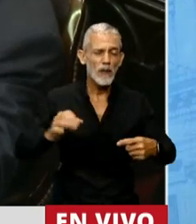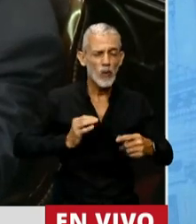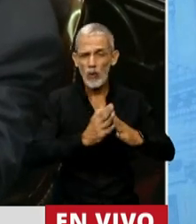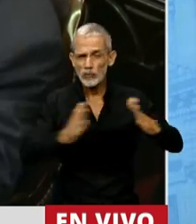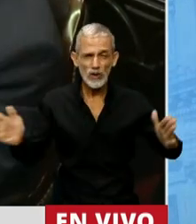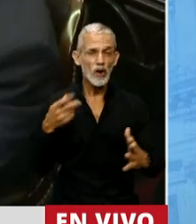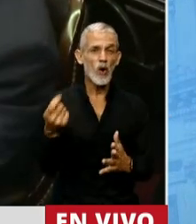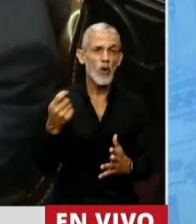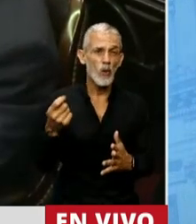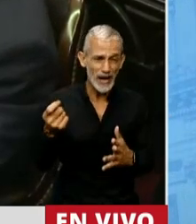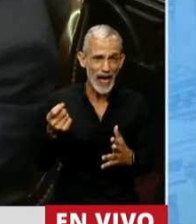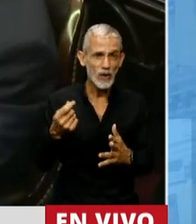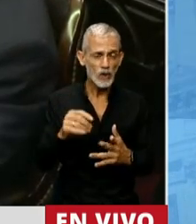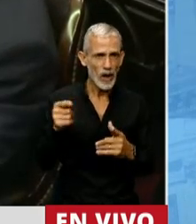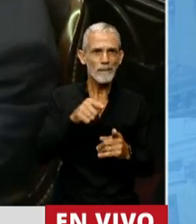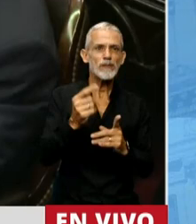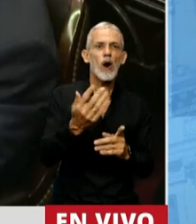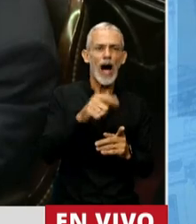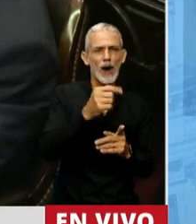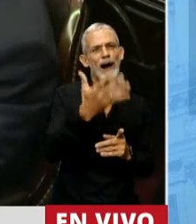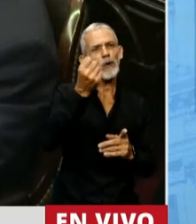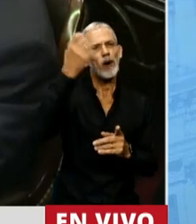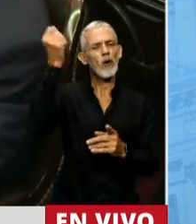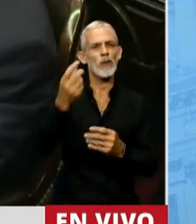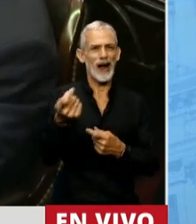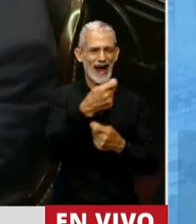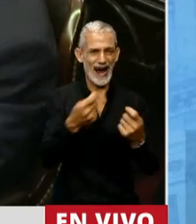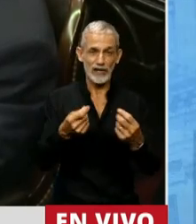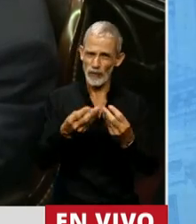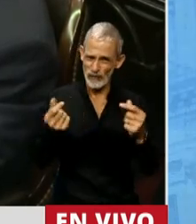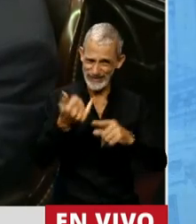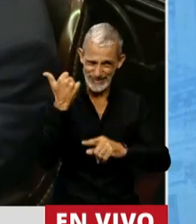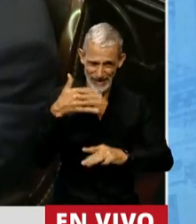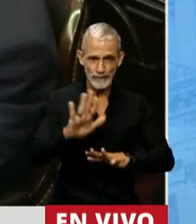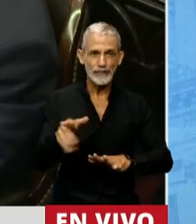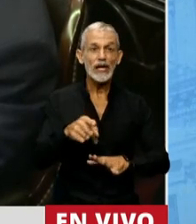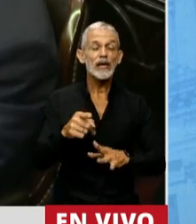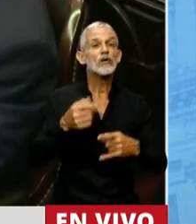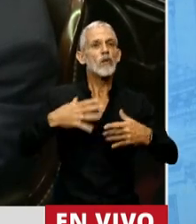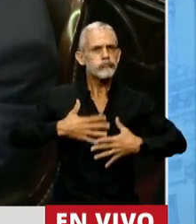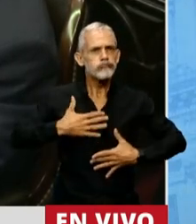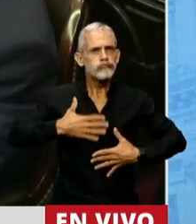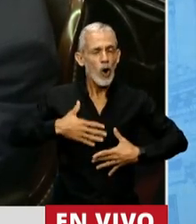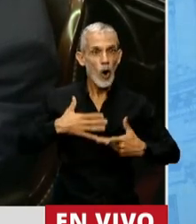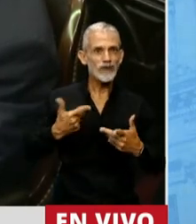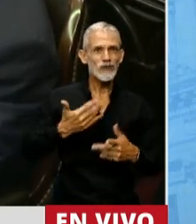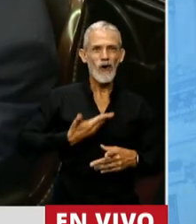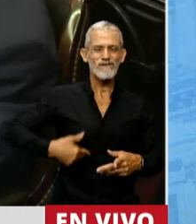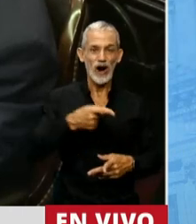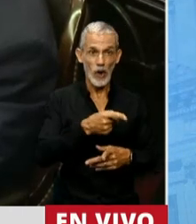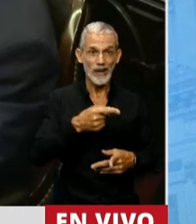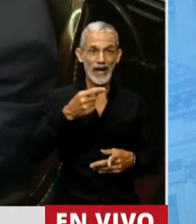años los jubilados recuperaran el poder adquisitivo. Para cerrar, señor presidente, celebro que después de un gobierno